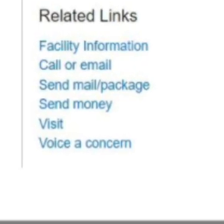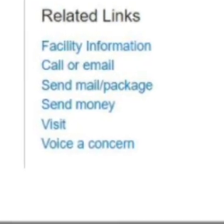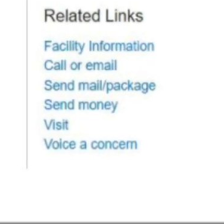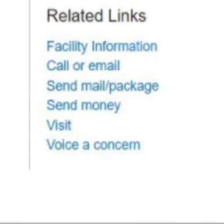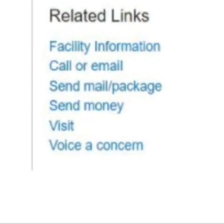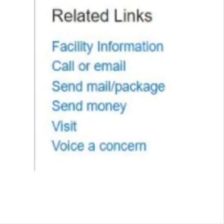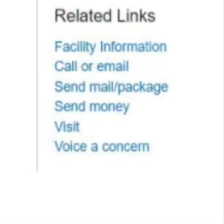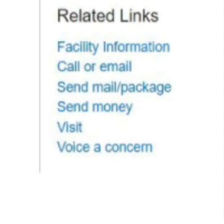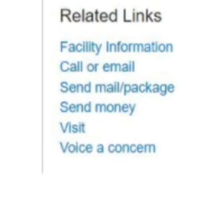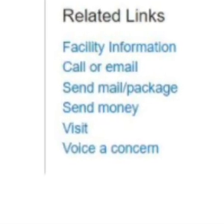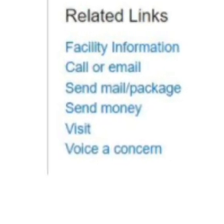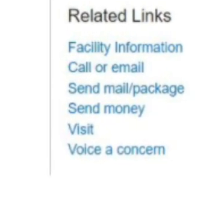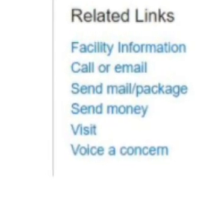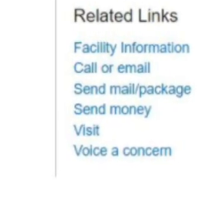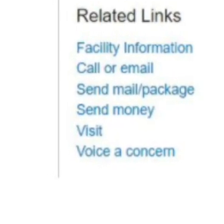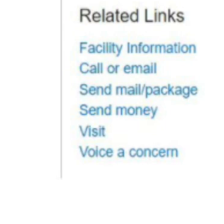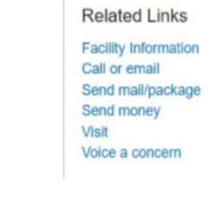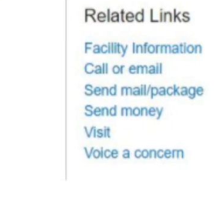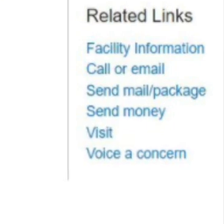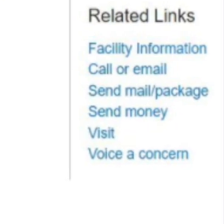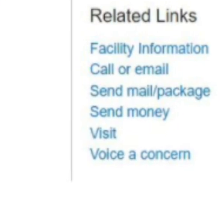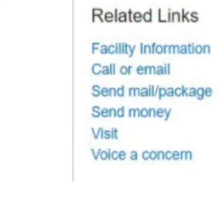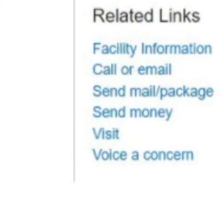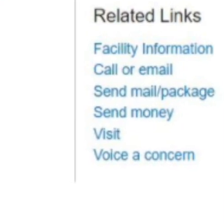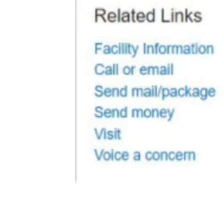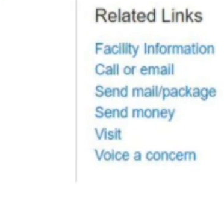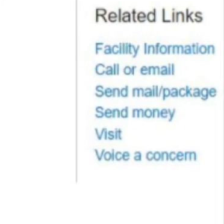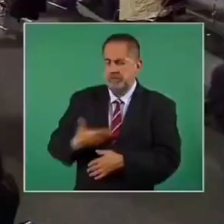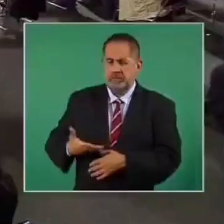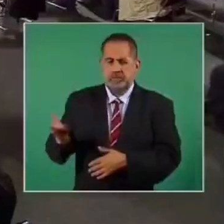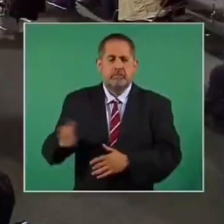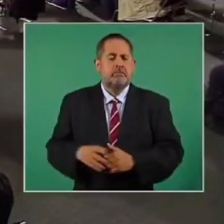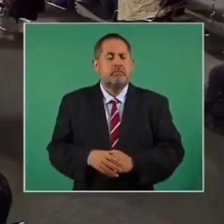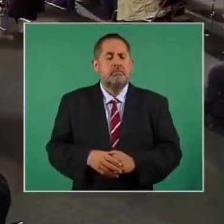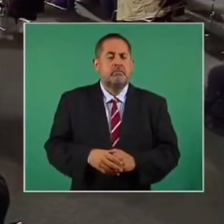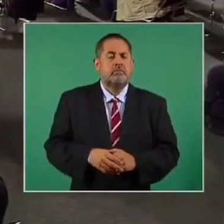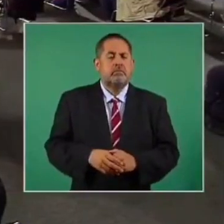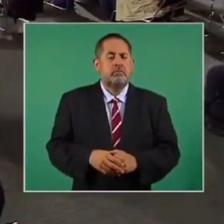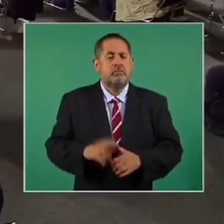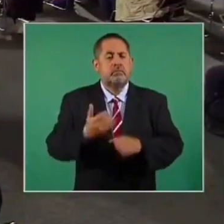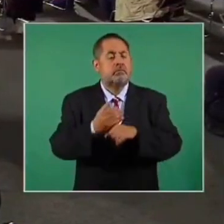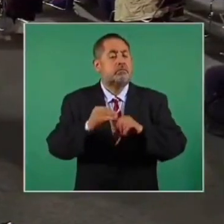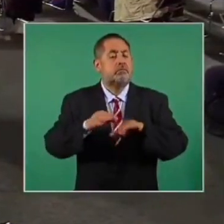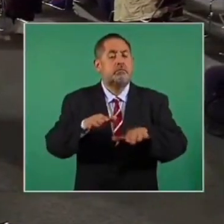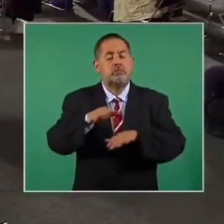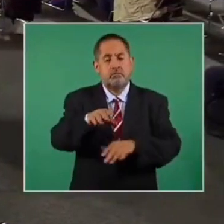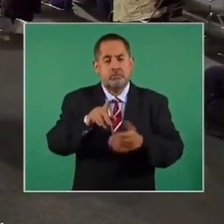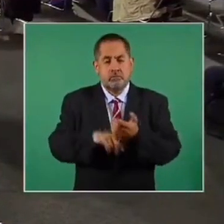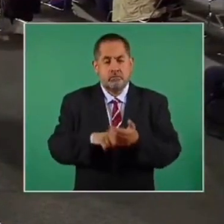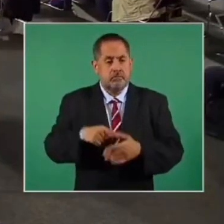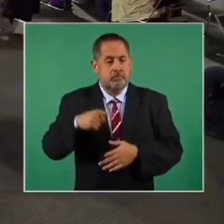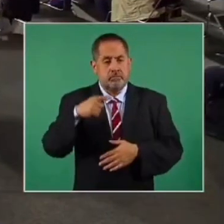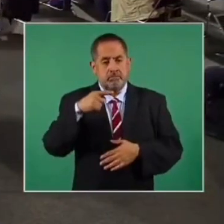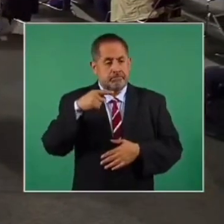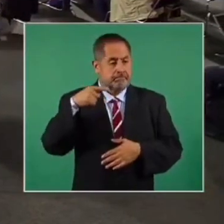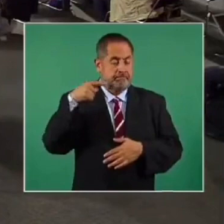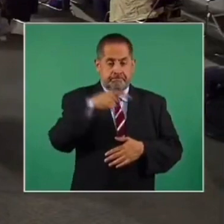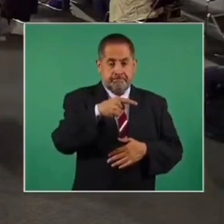narcotraficante pasara a desconocido. Bueno, la información que tenemos es que se le cambió el